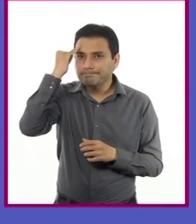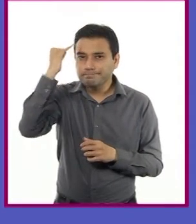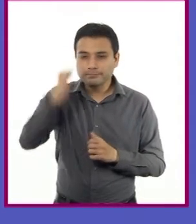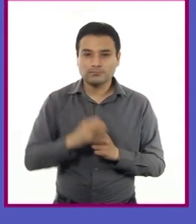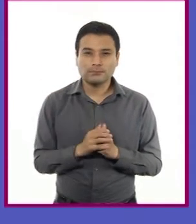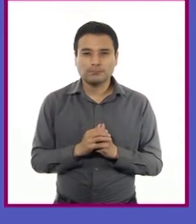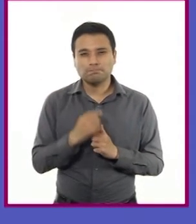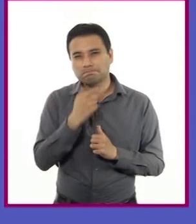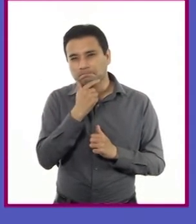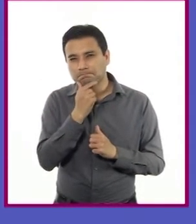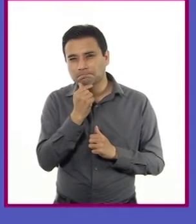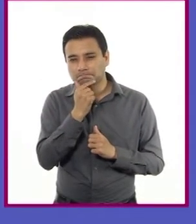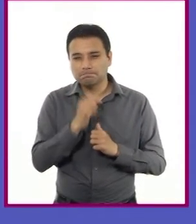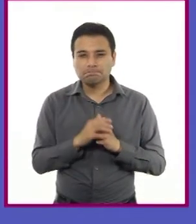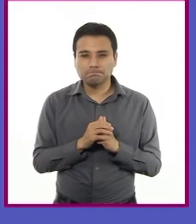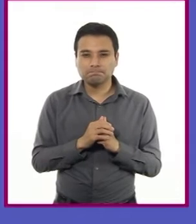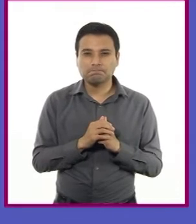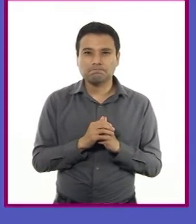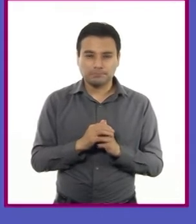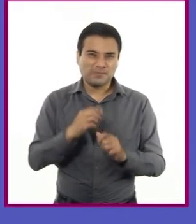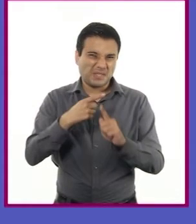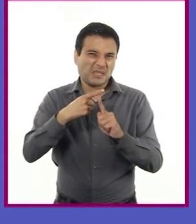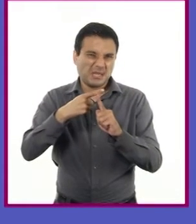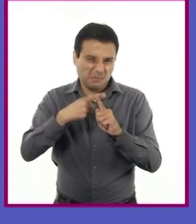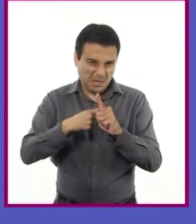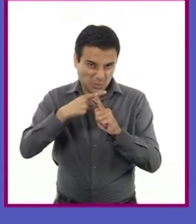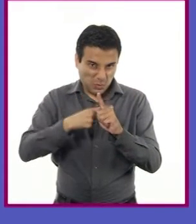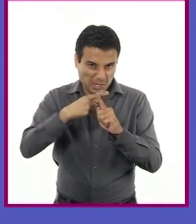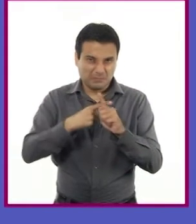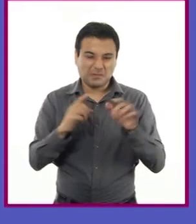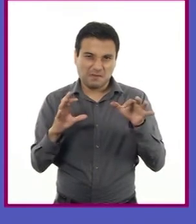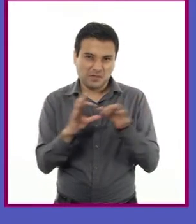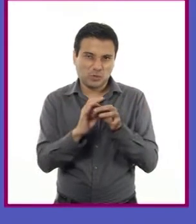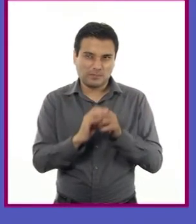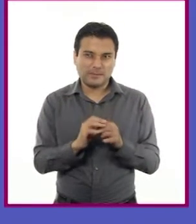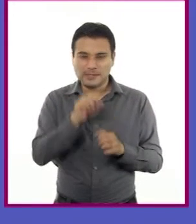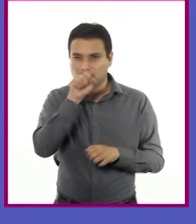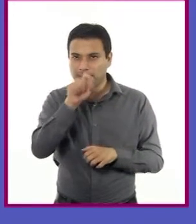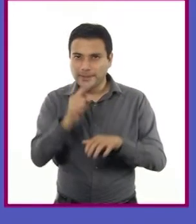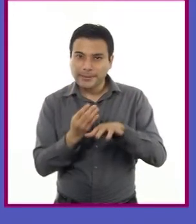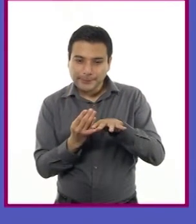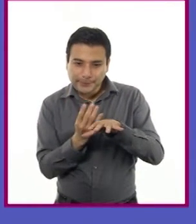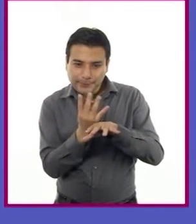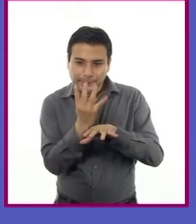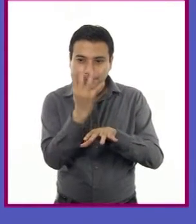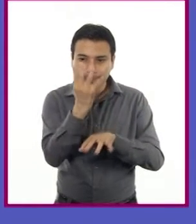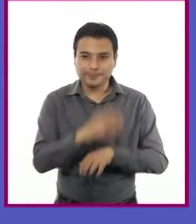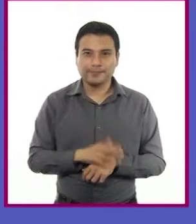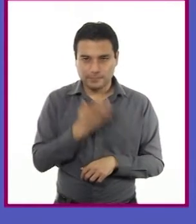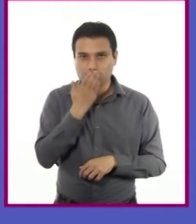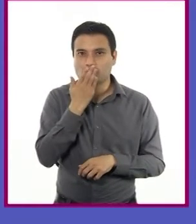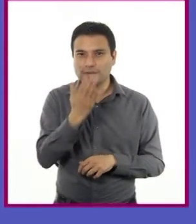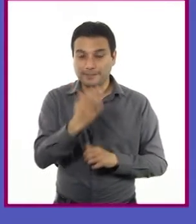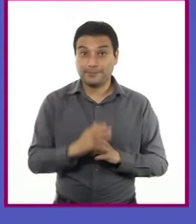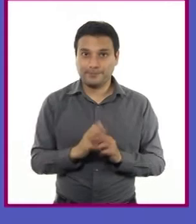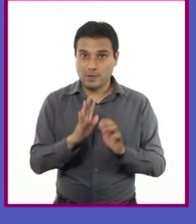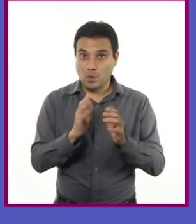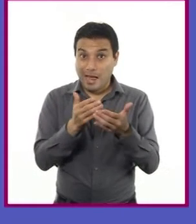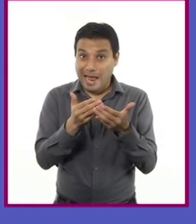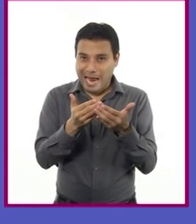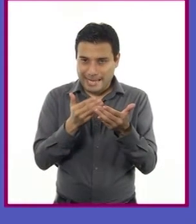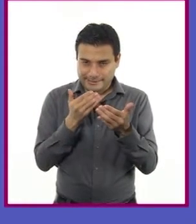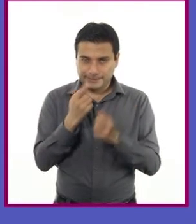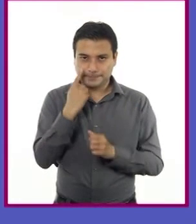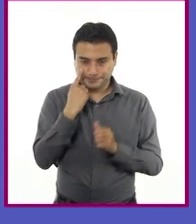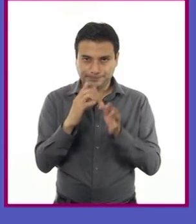Pues agregaría relación con la temperatura y evaporación. Muy bien, pero antes de evaporación